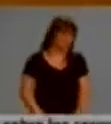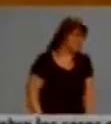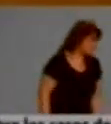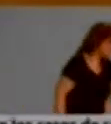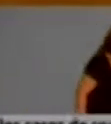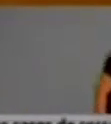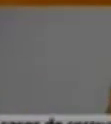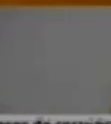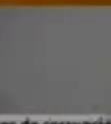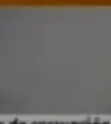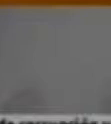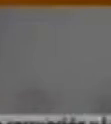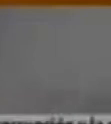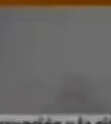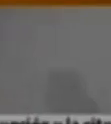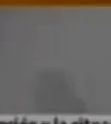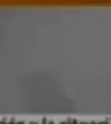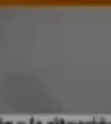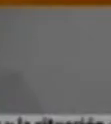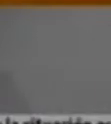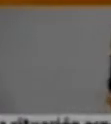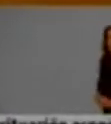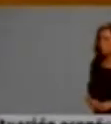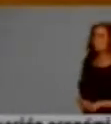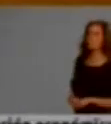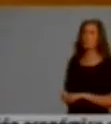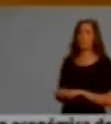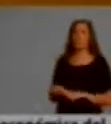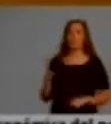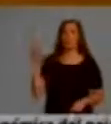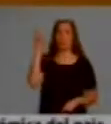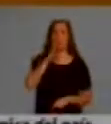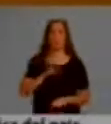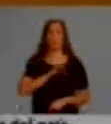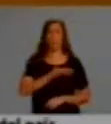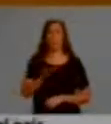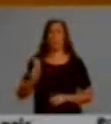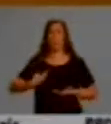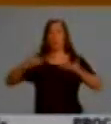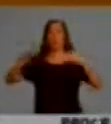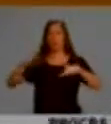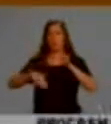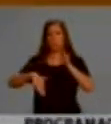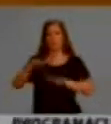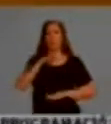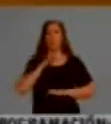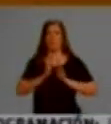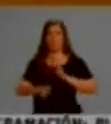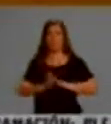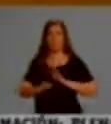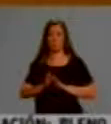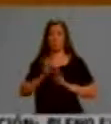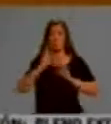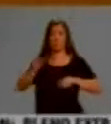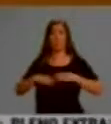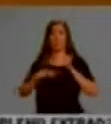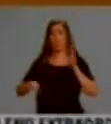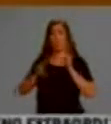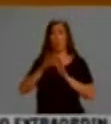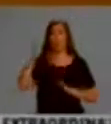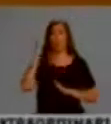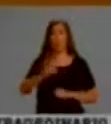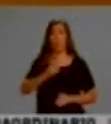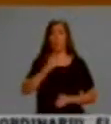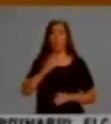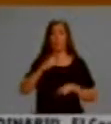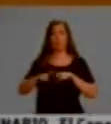Insisto, señorías, todo esto lleva ya más de 9 meses en vigor. En la reforma del Código Penal se ha